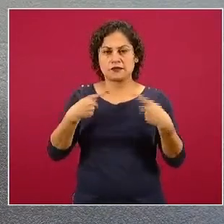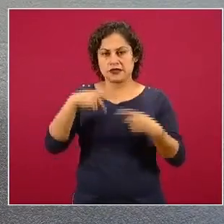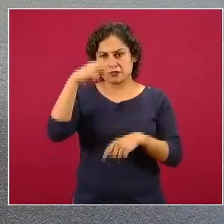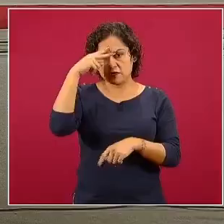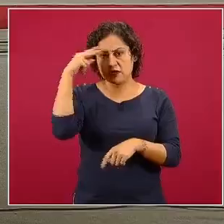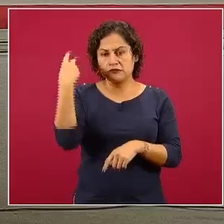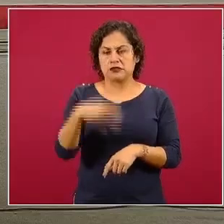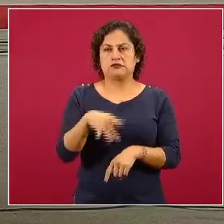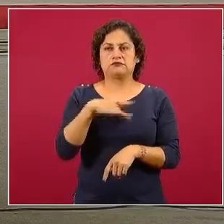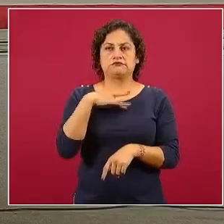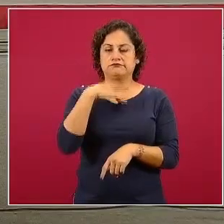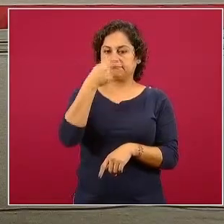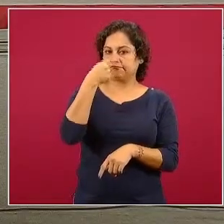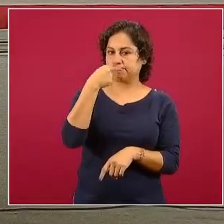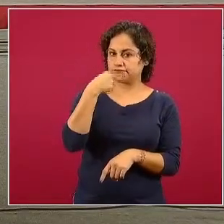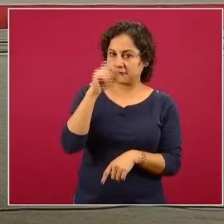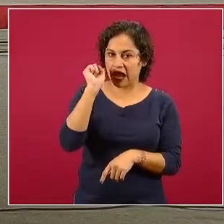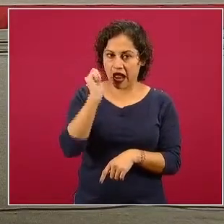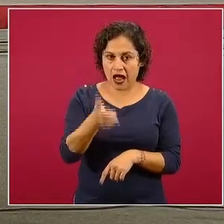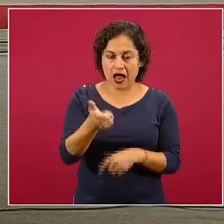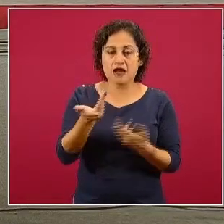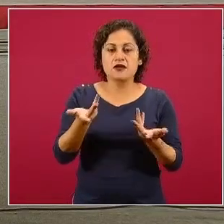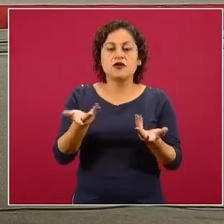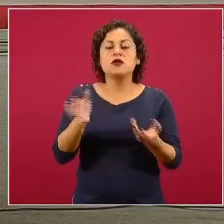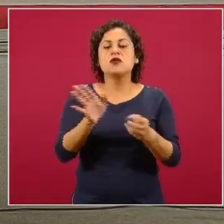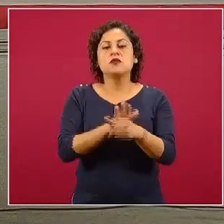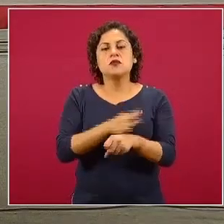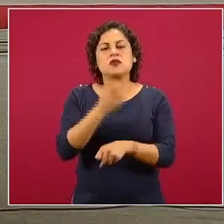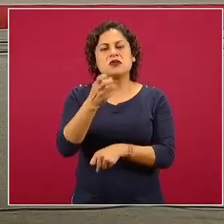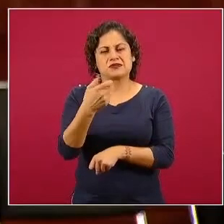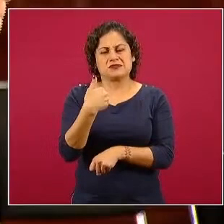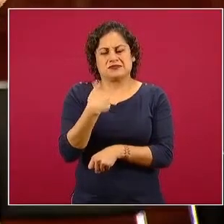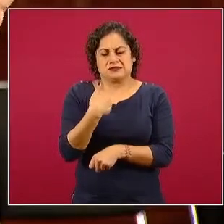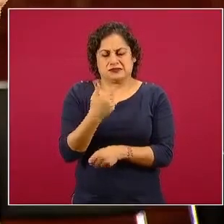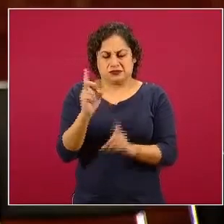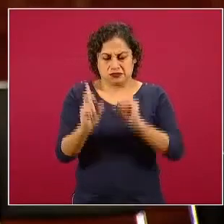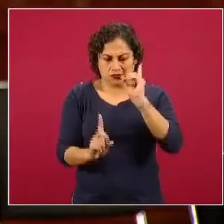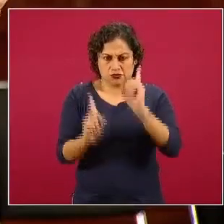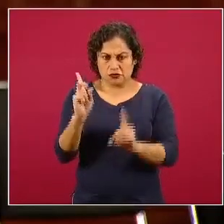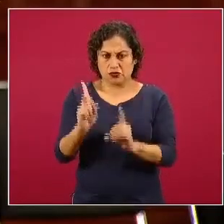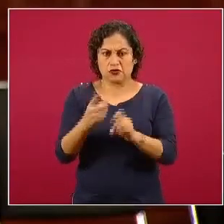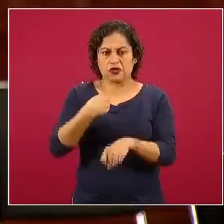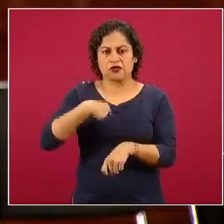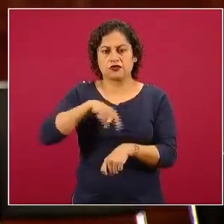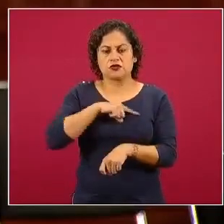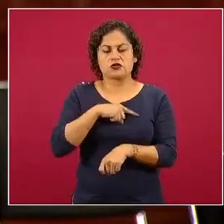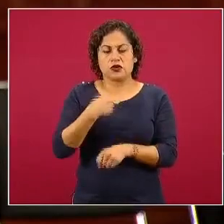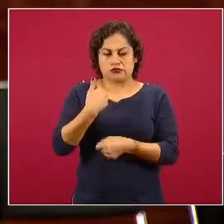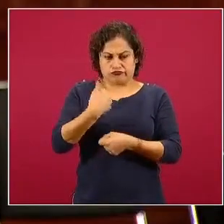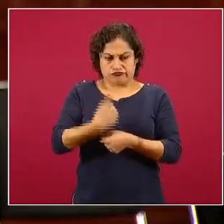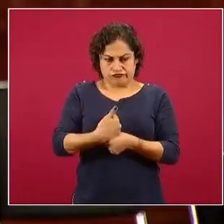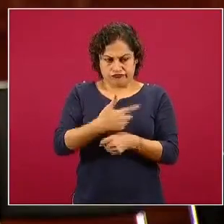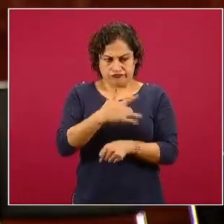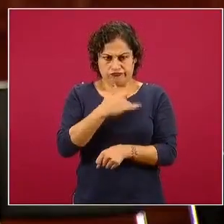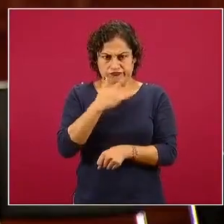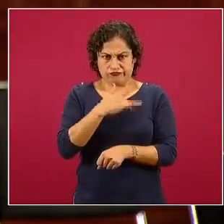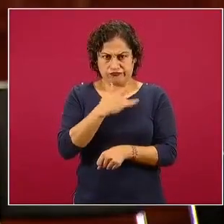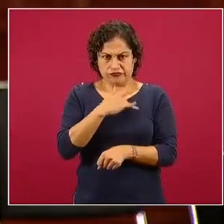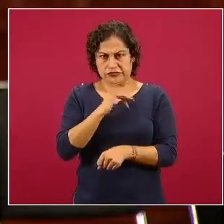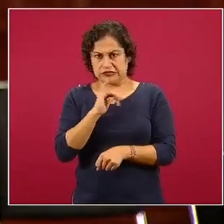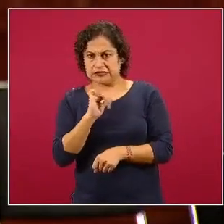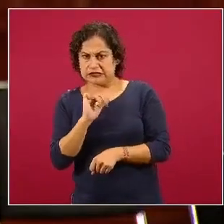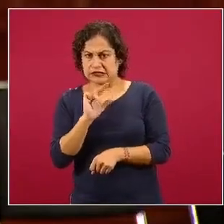cuadros gripales. Entonces, ¿cómo identificaríamos, por ejemplo, cómo se identificaría este tipo de